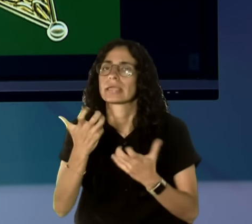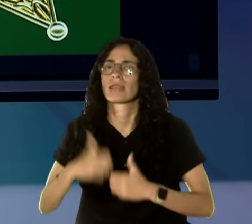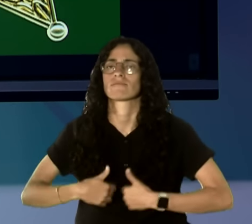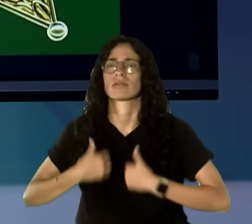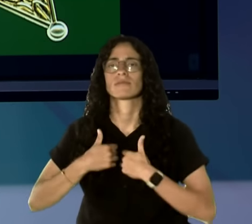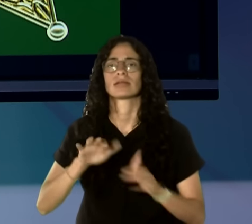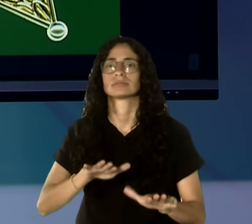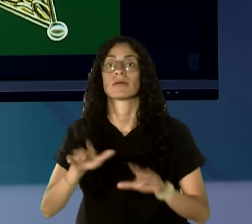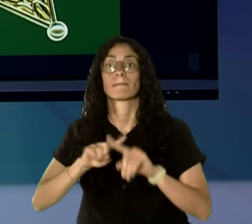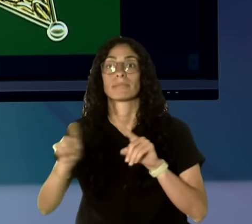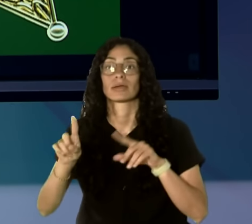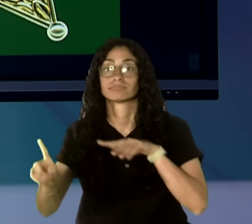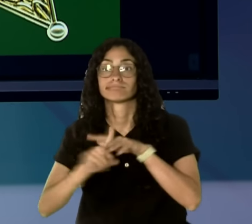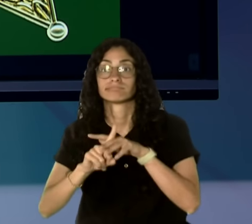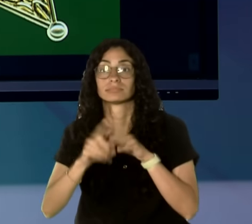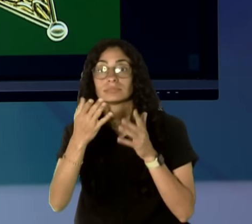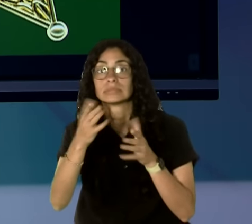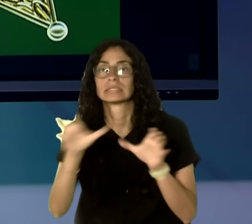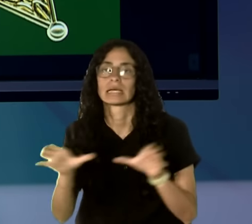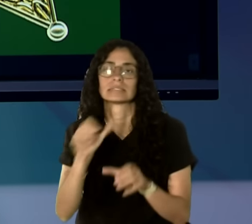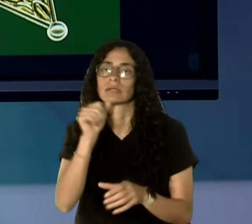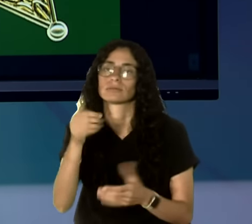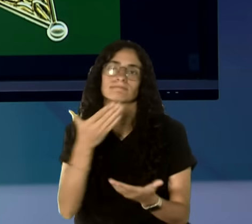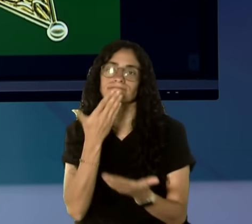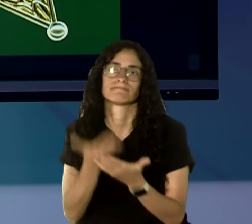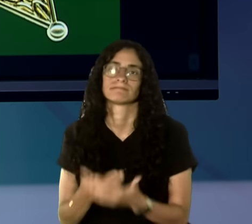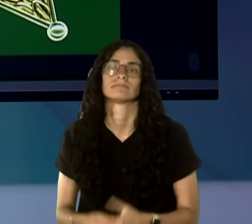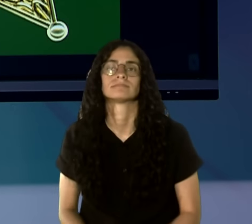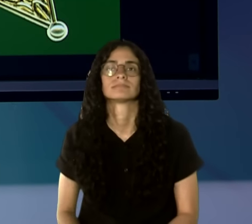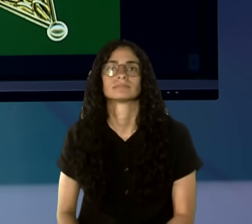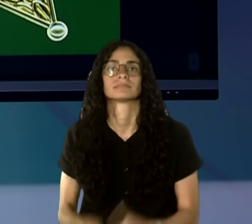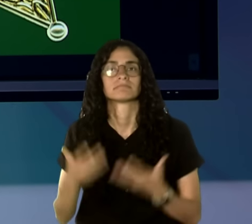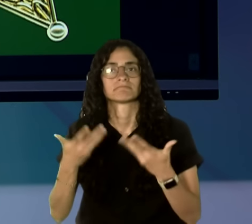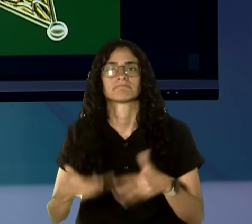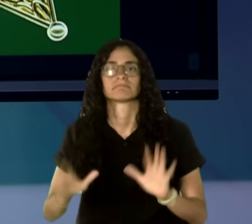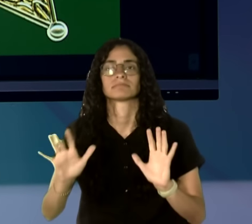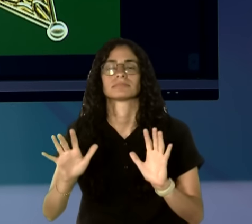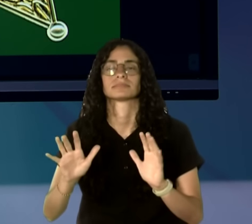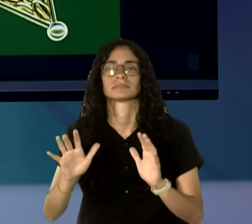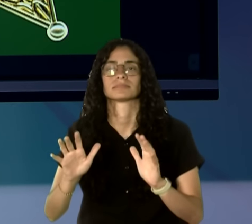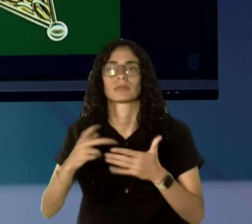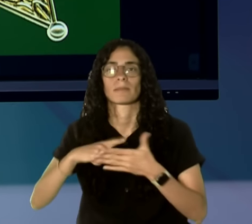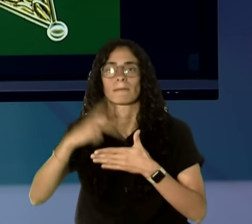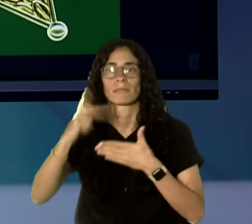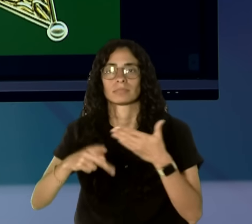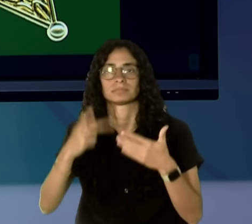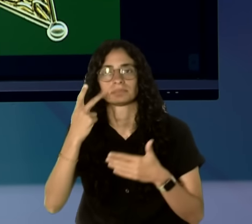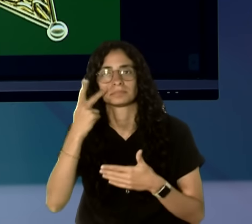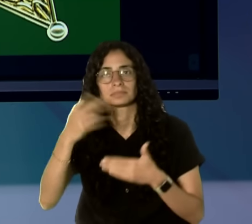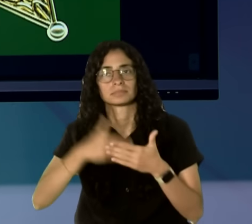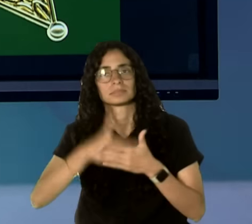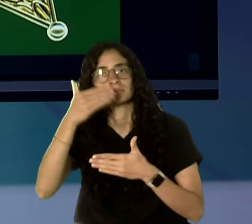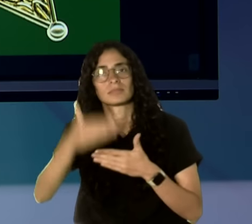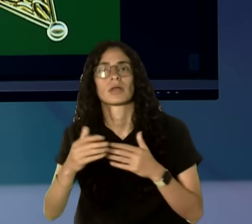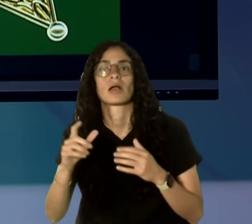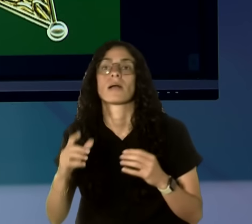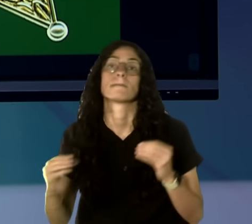pero hay que atrapar a estas personas que no hacen las cosas bien estamos ahí caballeros hasta que esta edición los estará viendo en la próxima de los más